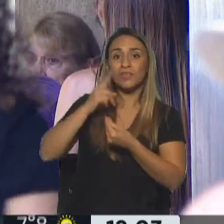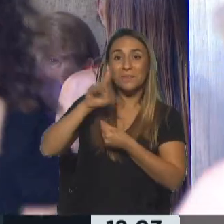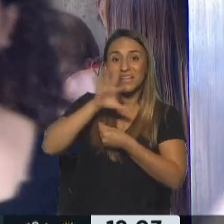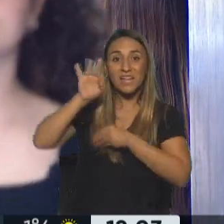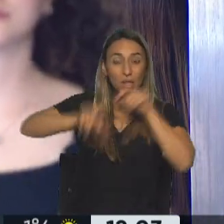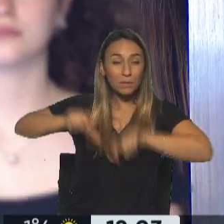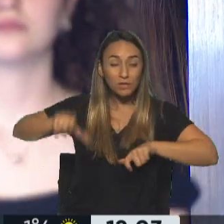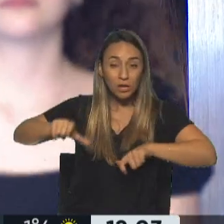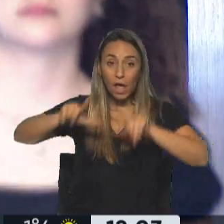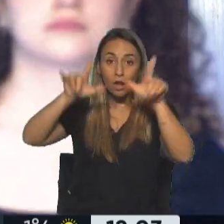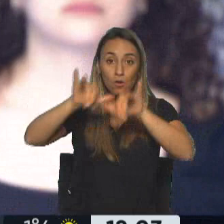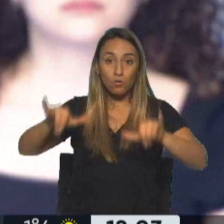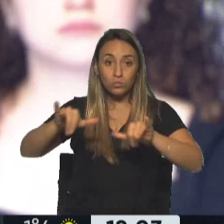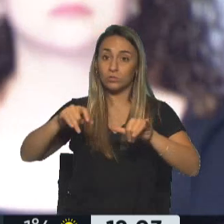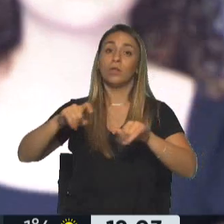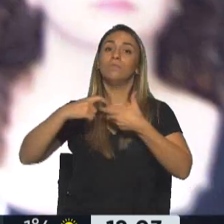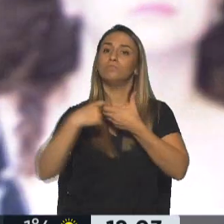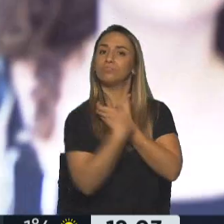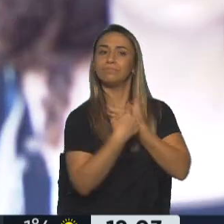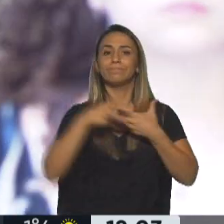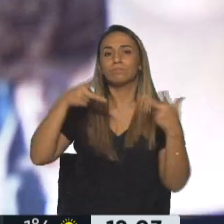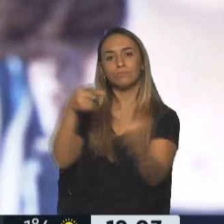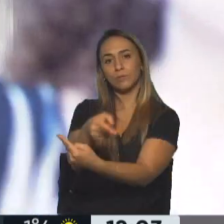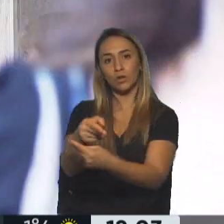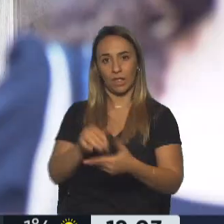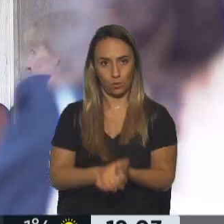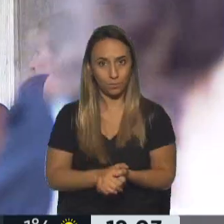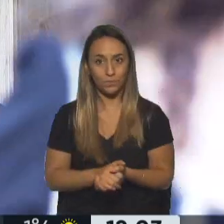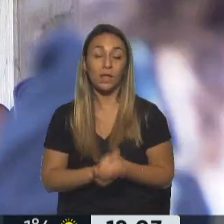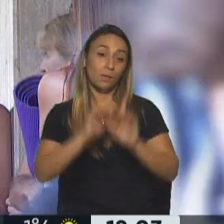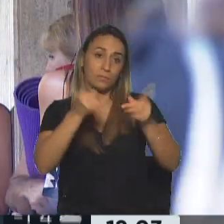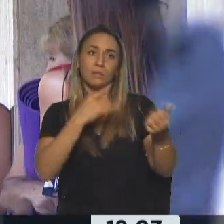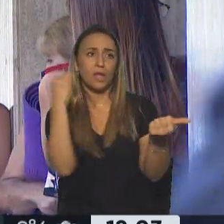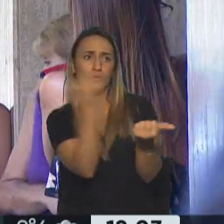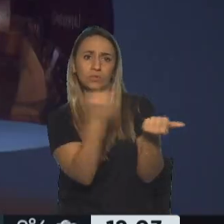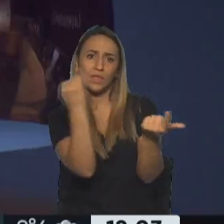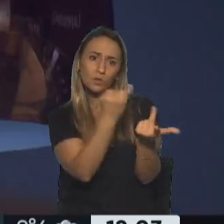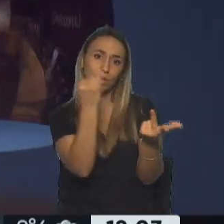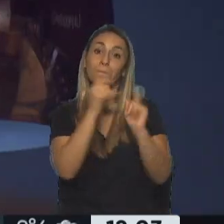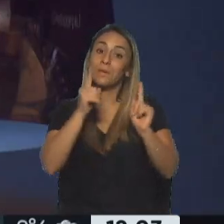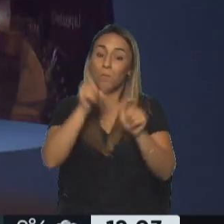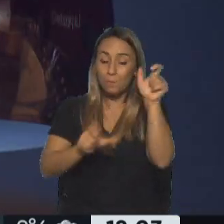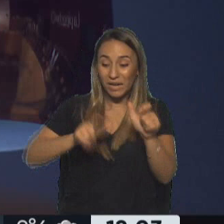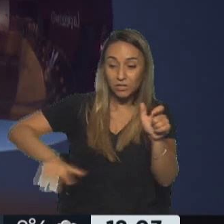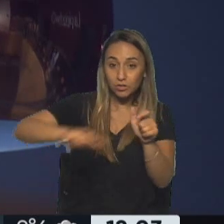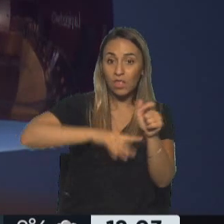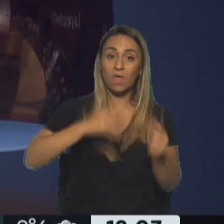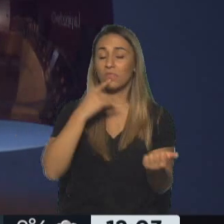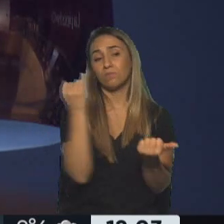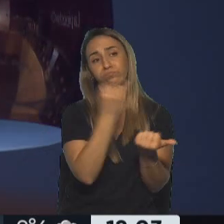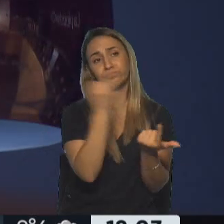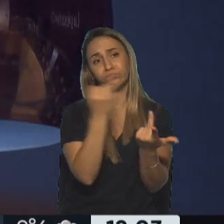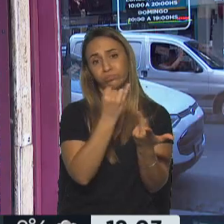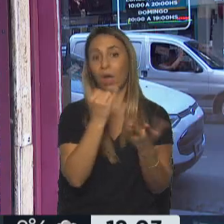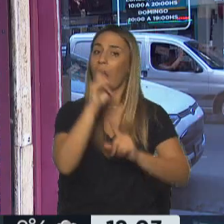usuarios pertenecientes a la empresa Edesur. Y además las denuncias que concretaron los vecinos en las sedes de las compañías, con